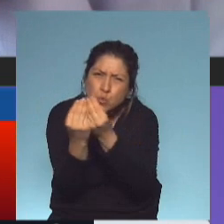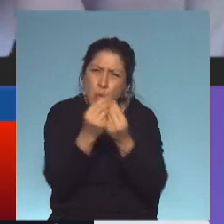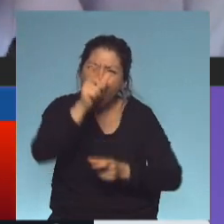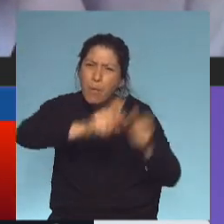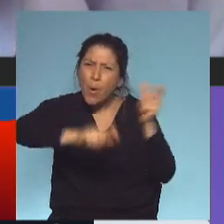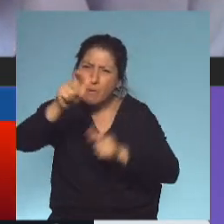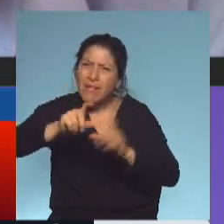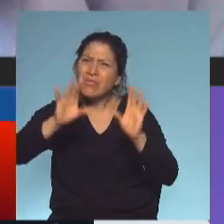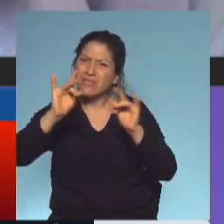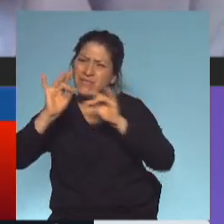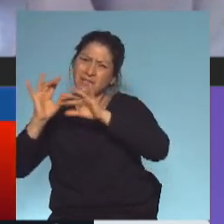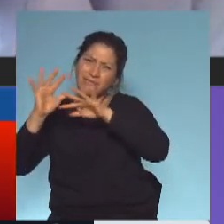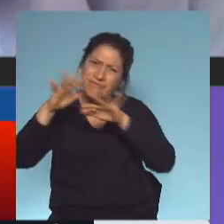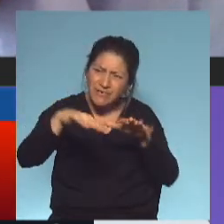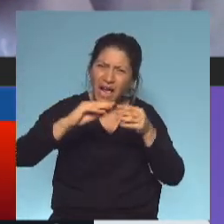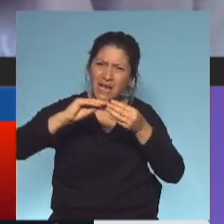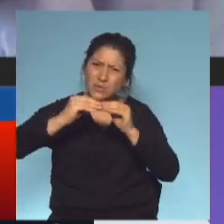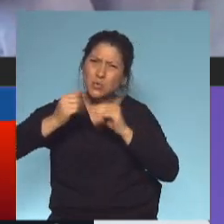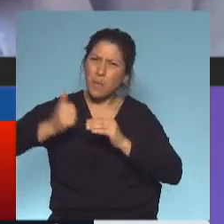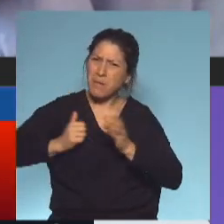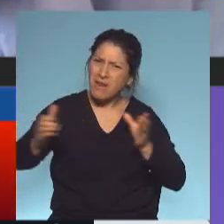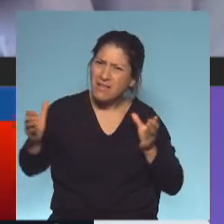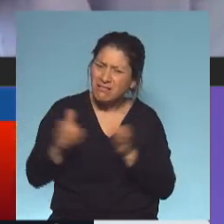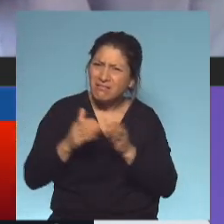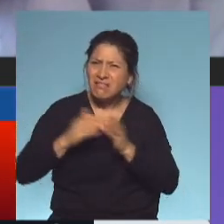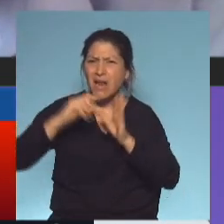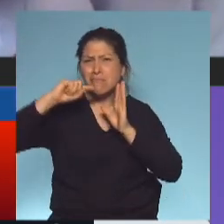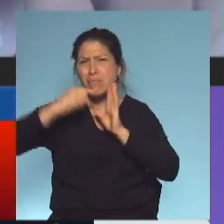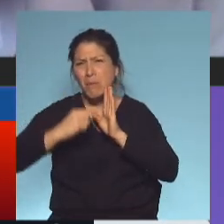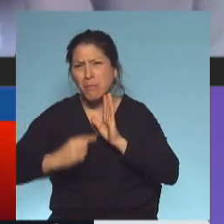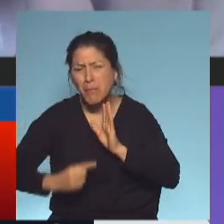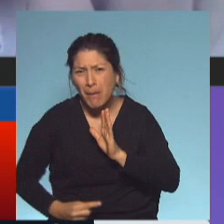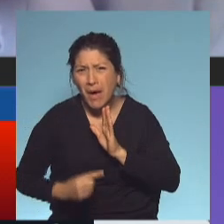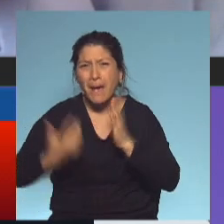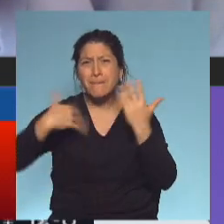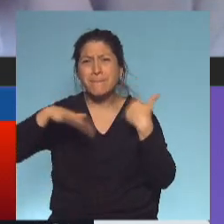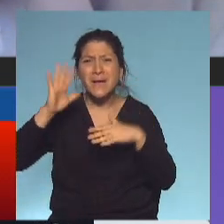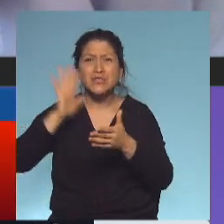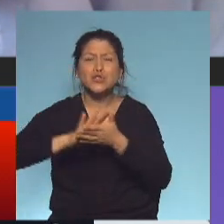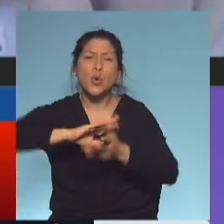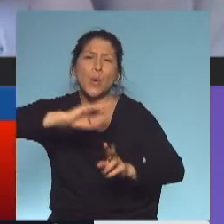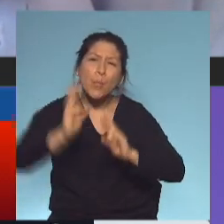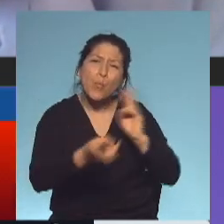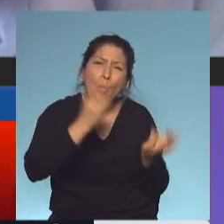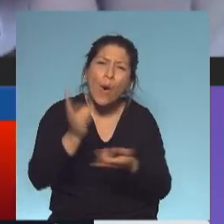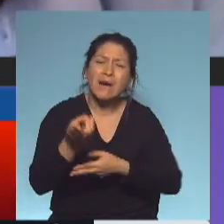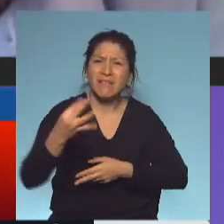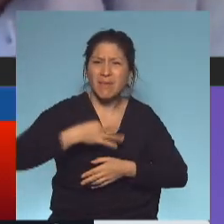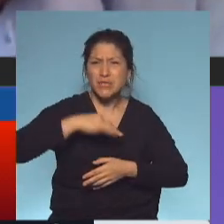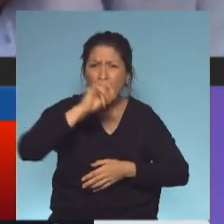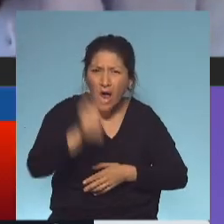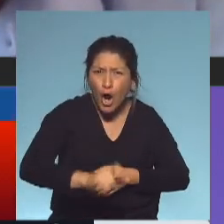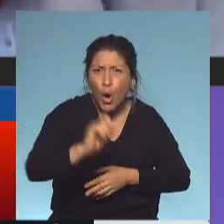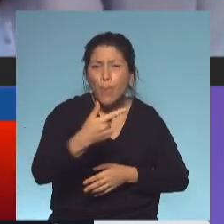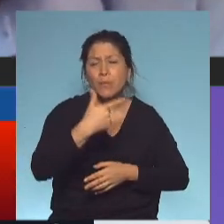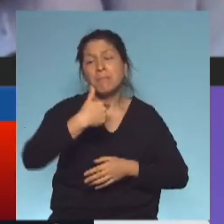muy complicado desde el punto de vista militar, podría tener muchas implicancias desde el punto de vista de las bajas civiles. Entonces, probablemente